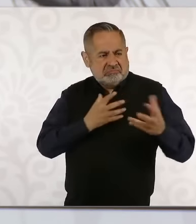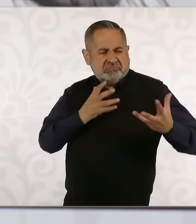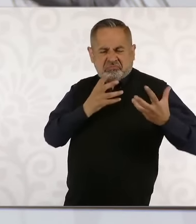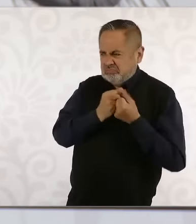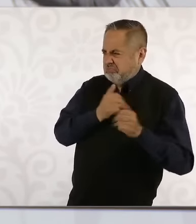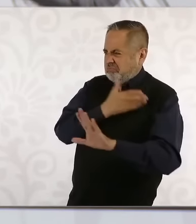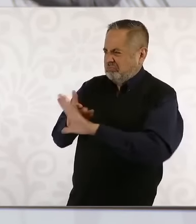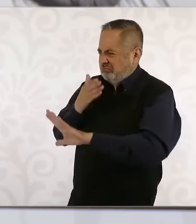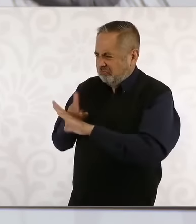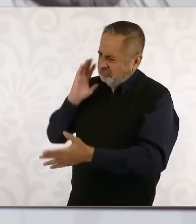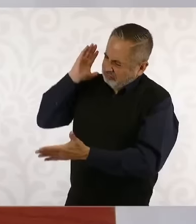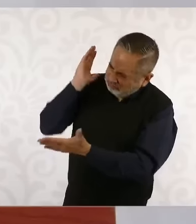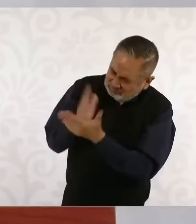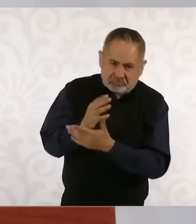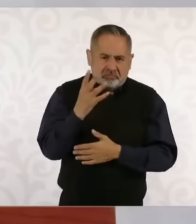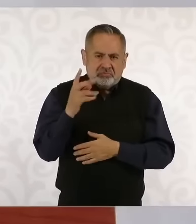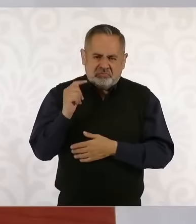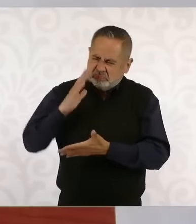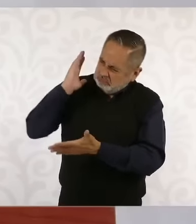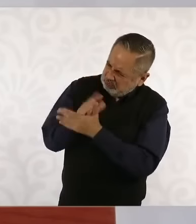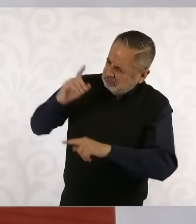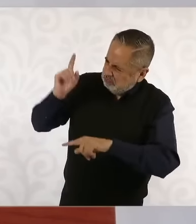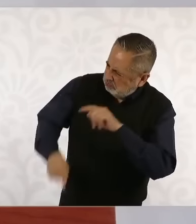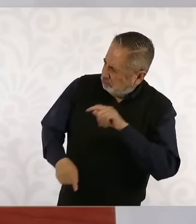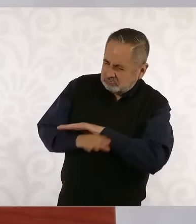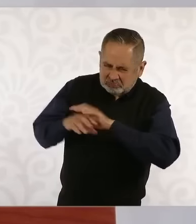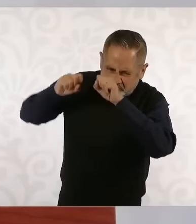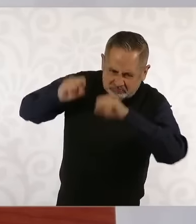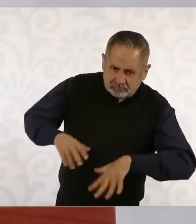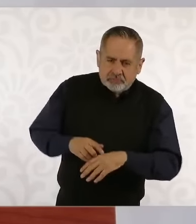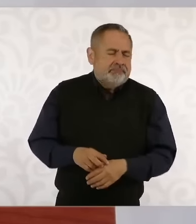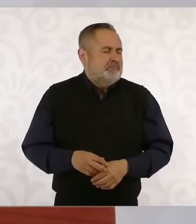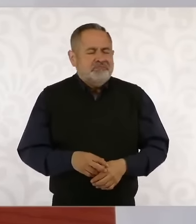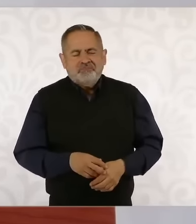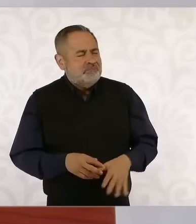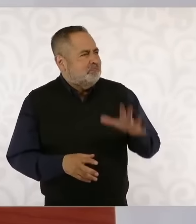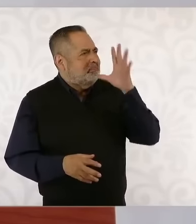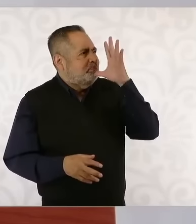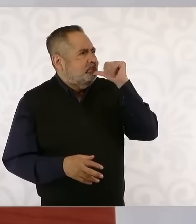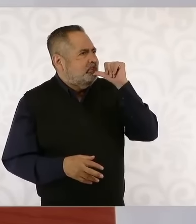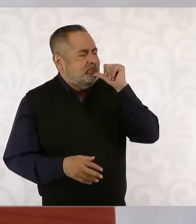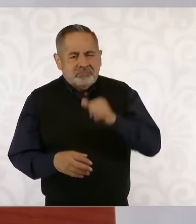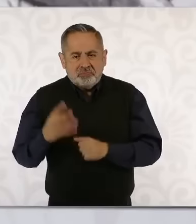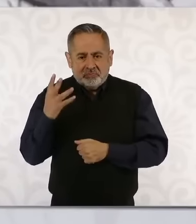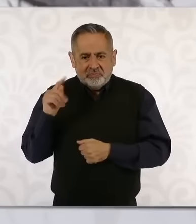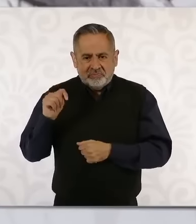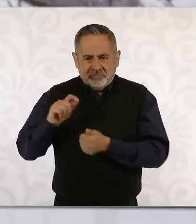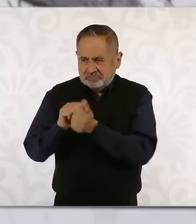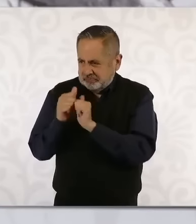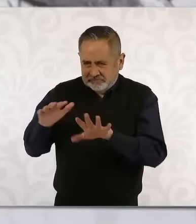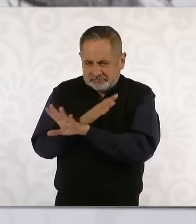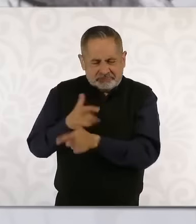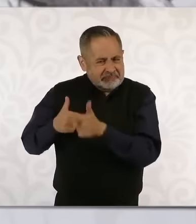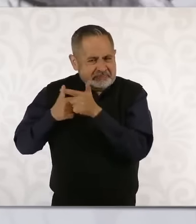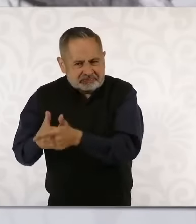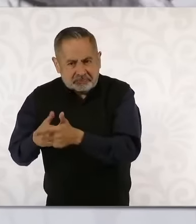detener la transformación. No la van a detener. La mayoría del pueblo de México, la mayoría de